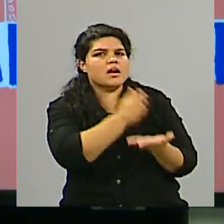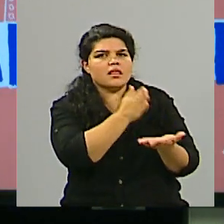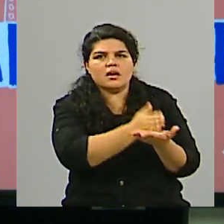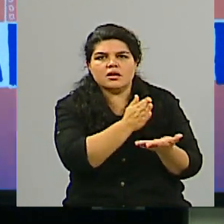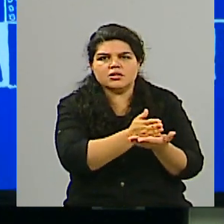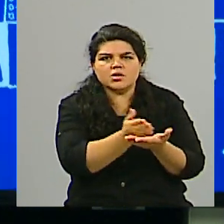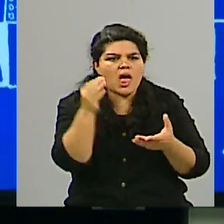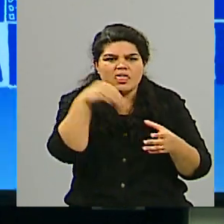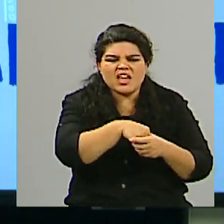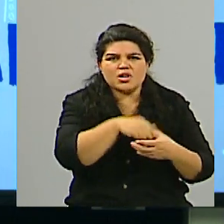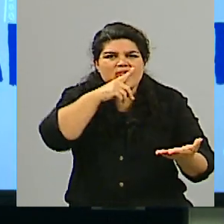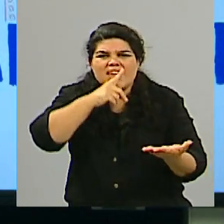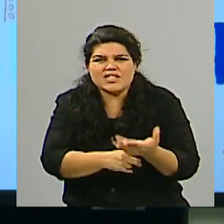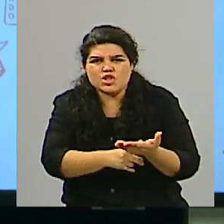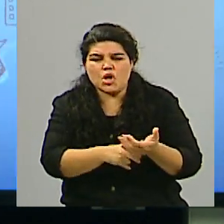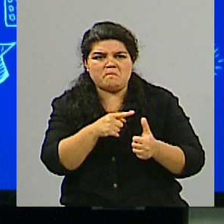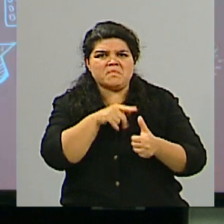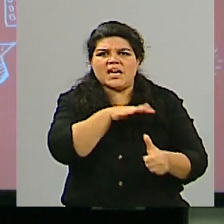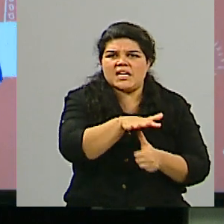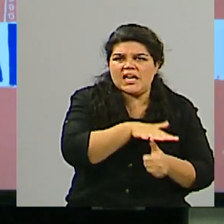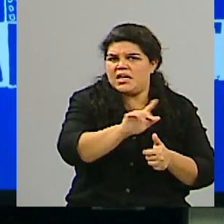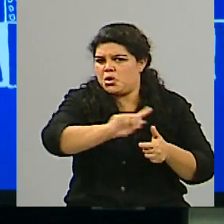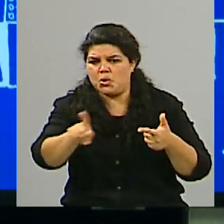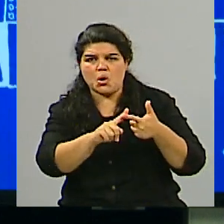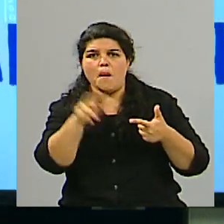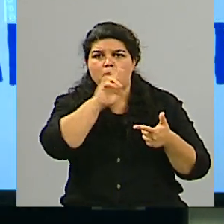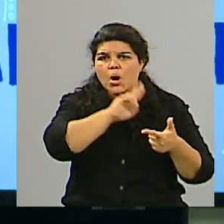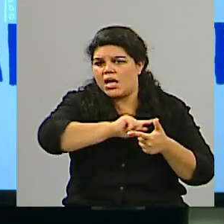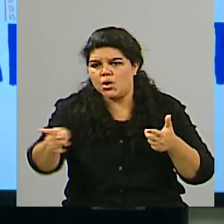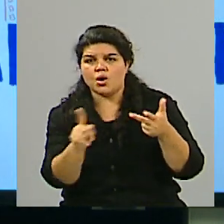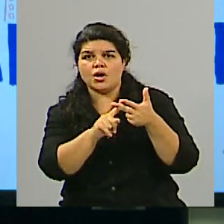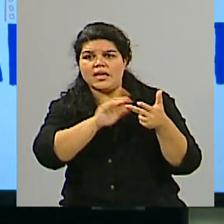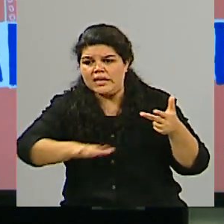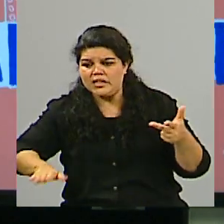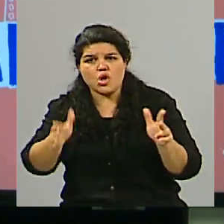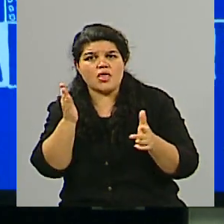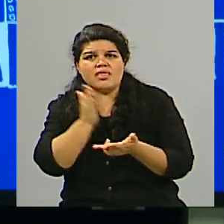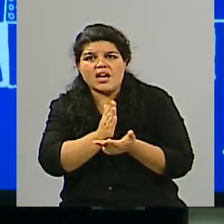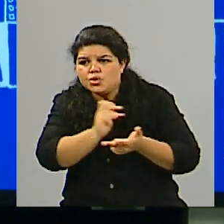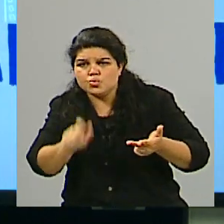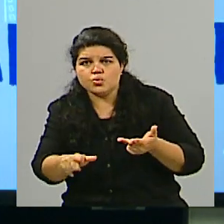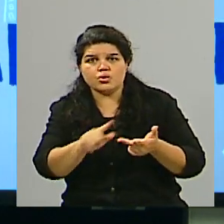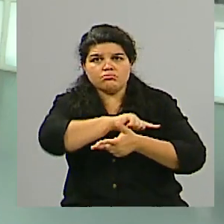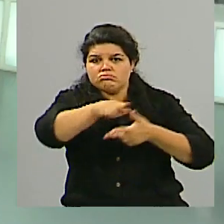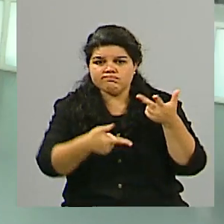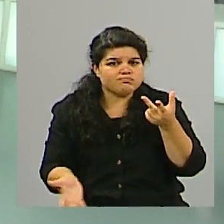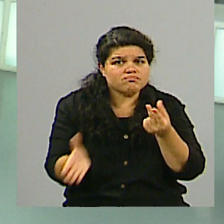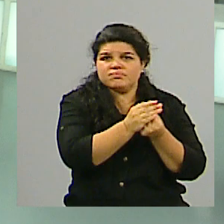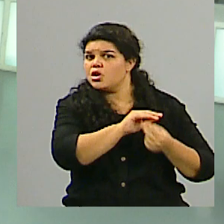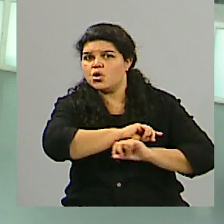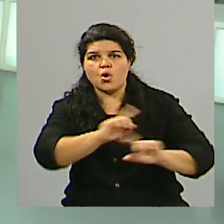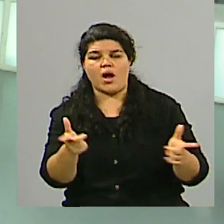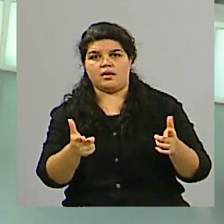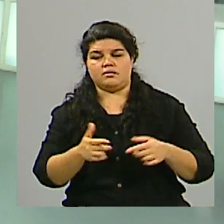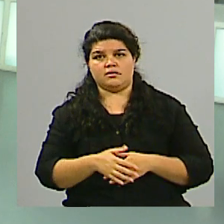sentencia. Nada de eso. Hay sí principios fundantes del derecho penal, pero la incorporación de los enfoques de los derechos de las infancias, de los enfoques de los derechos de las mujeres, de